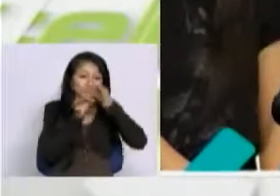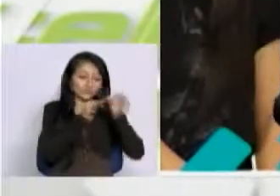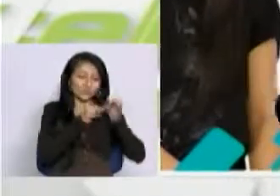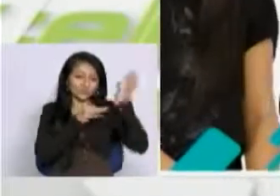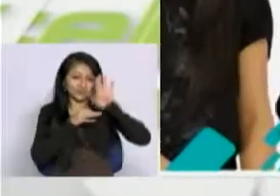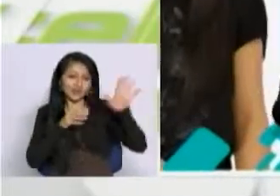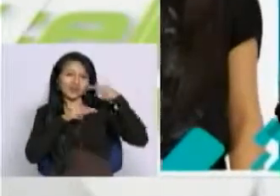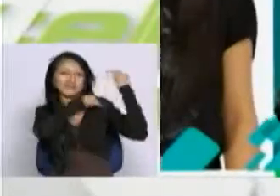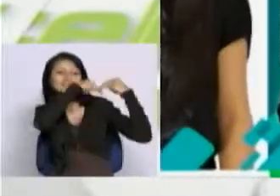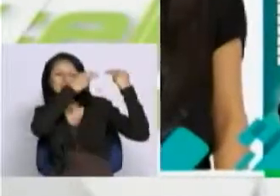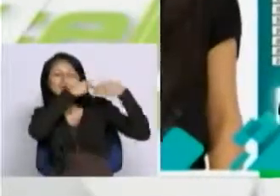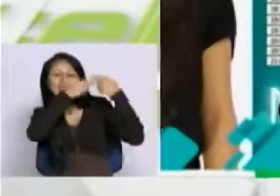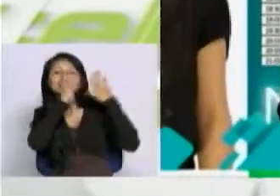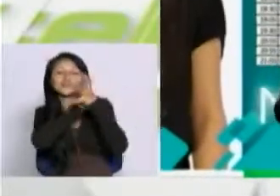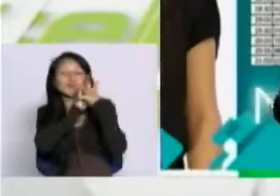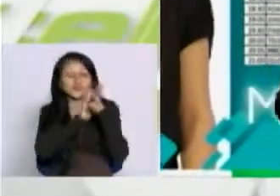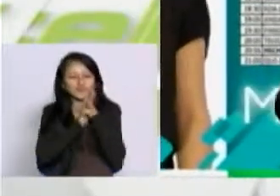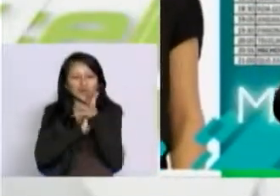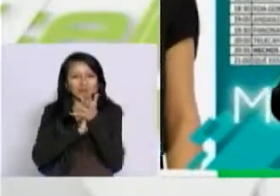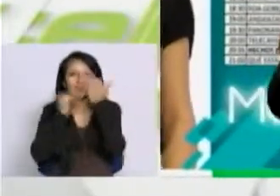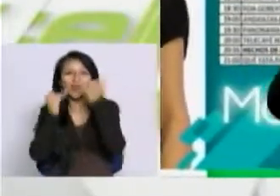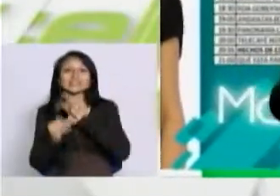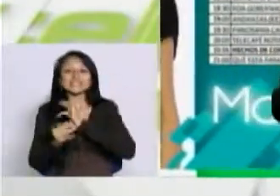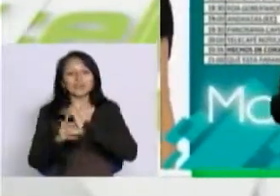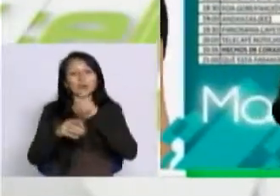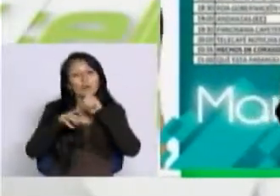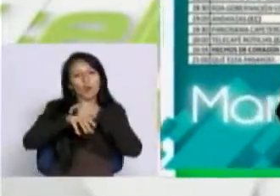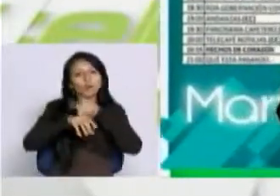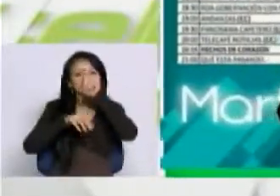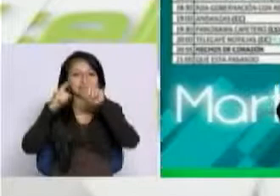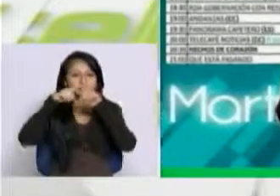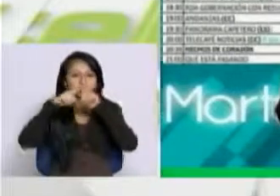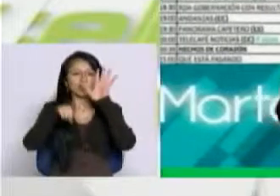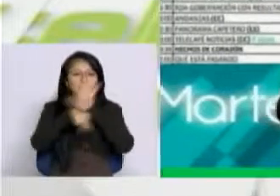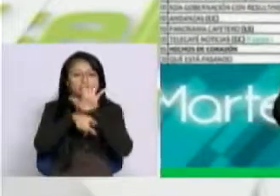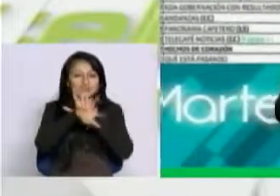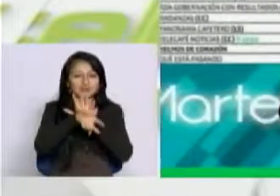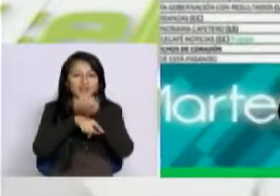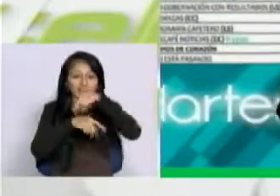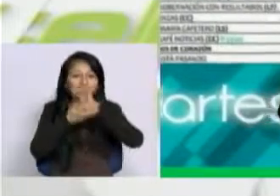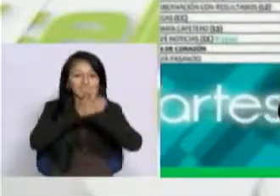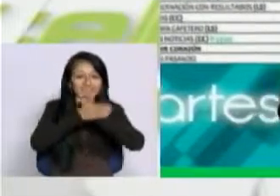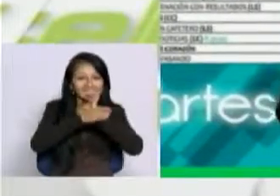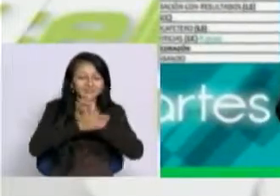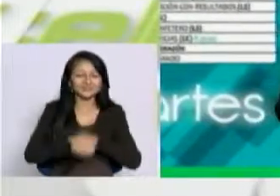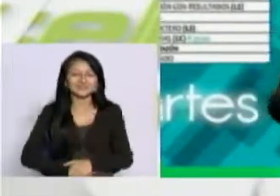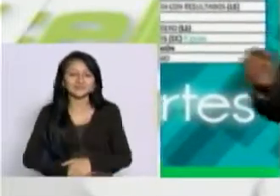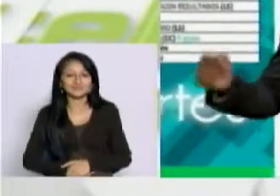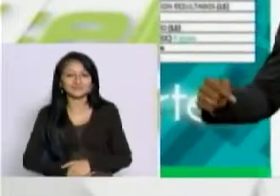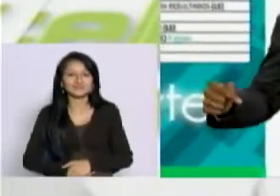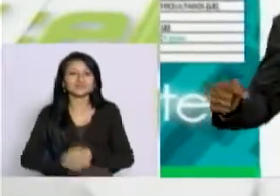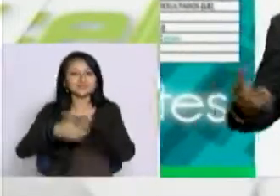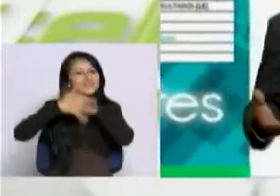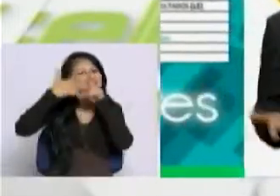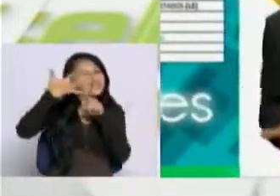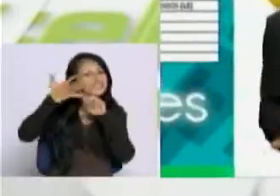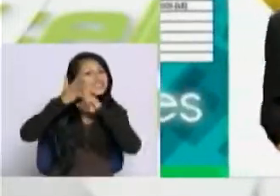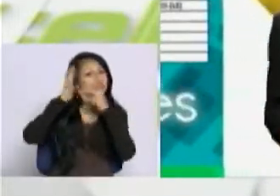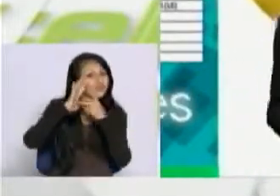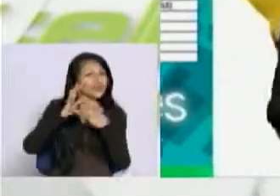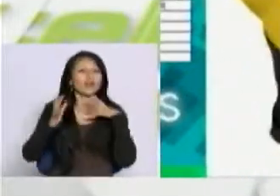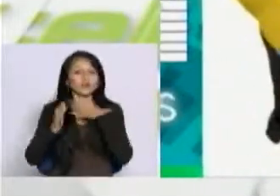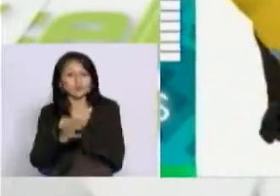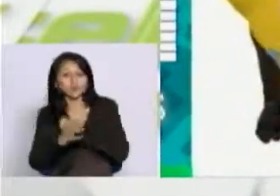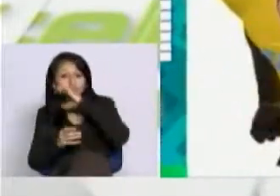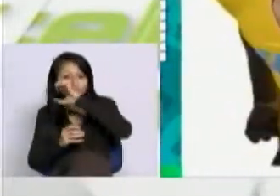más importantes como lo son las andanzas. Los sábados 6:30 de la tarde por su canal regional Telecafé. Es así como el área de